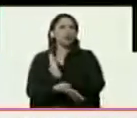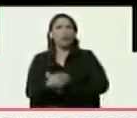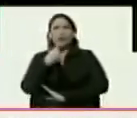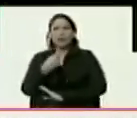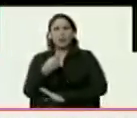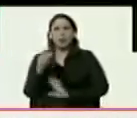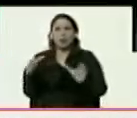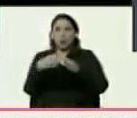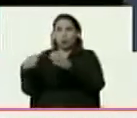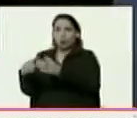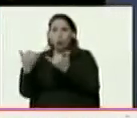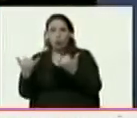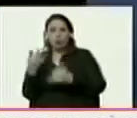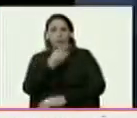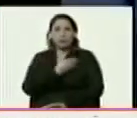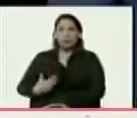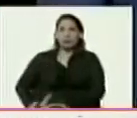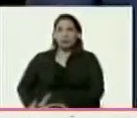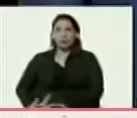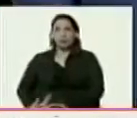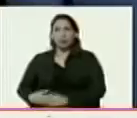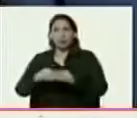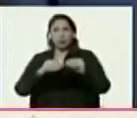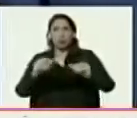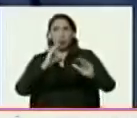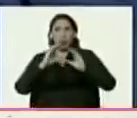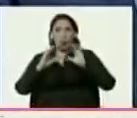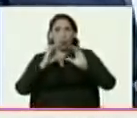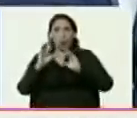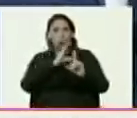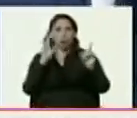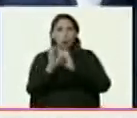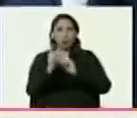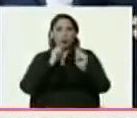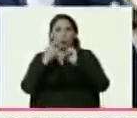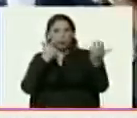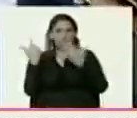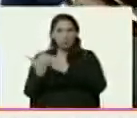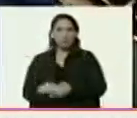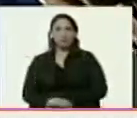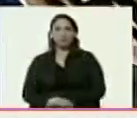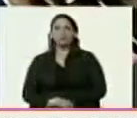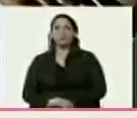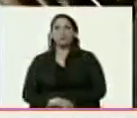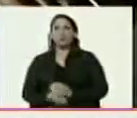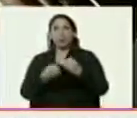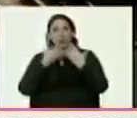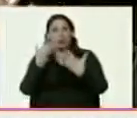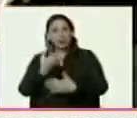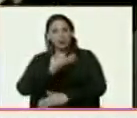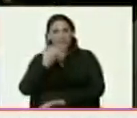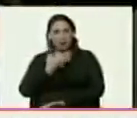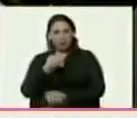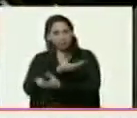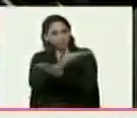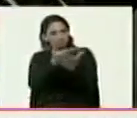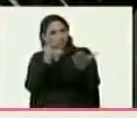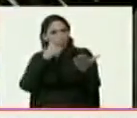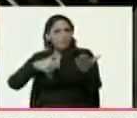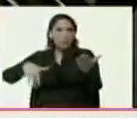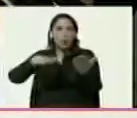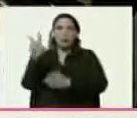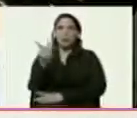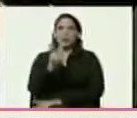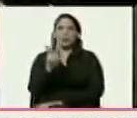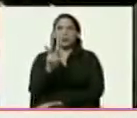reunión lo tenemos con el vicepresidente sectorial para la comunicación, cultura y turismo, Jorge Rodríguez. Muy buenas tardes a todo el pueblo